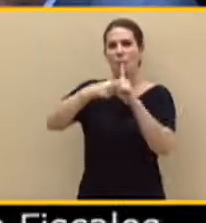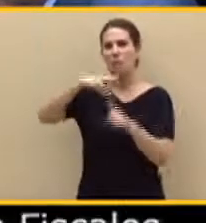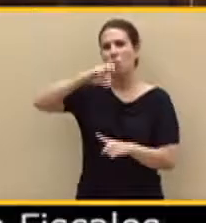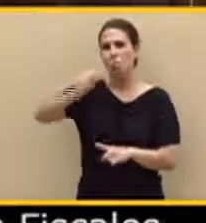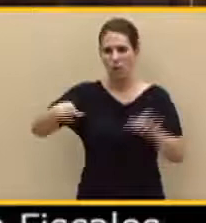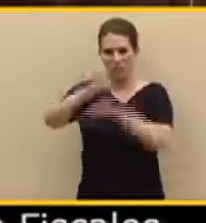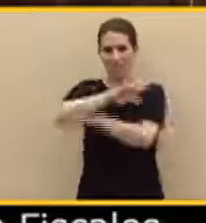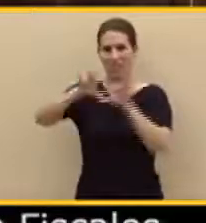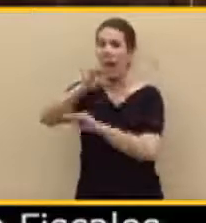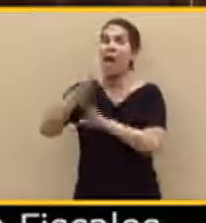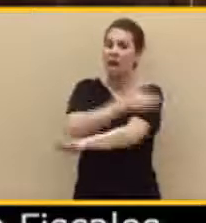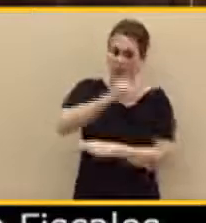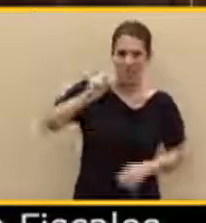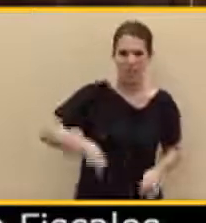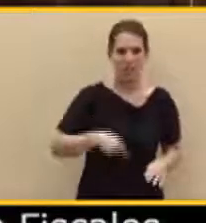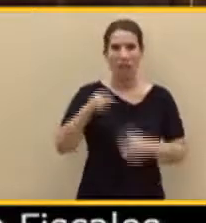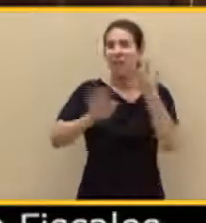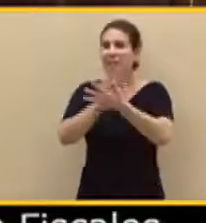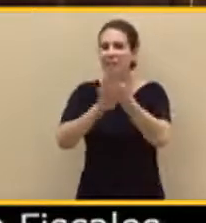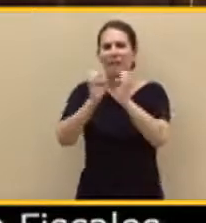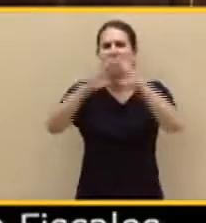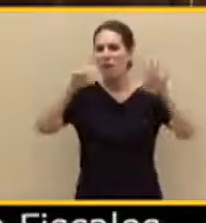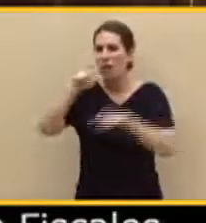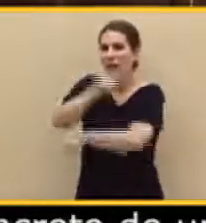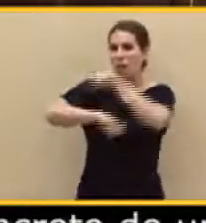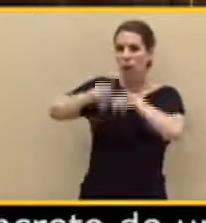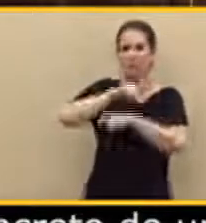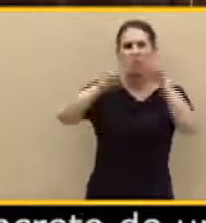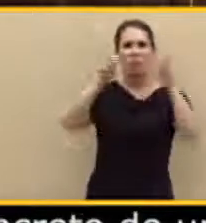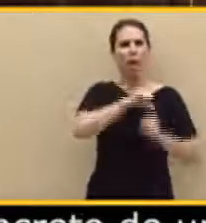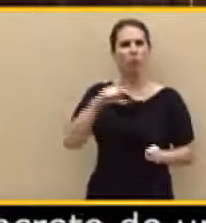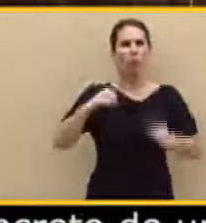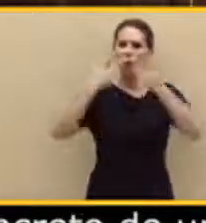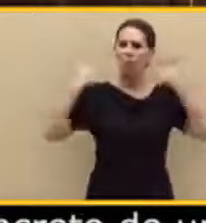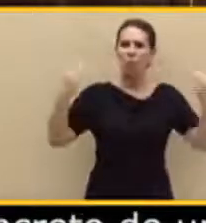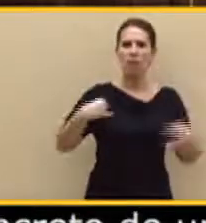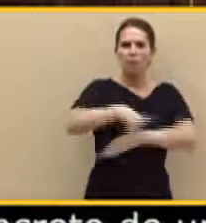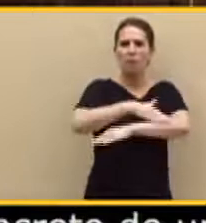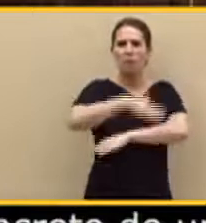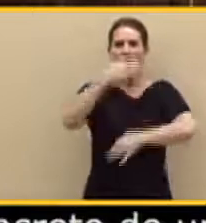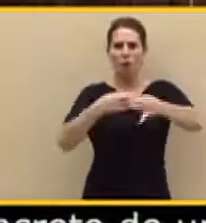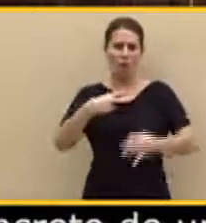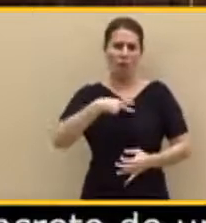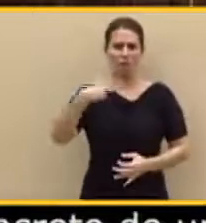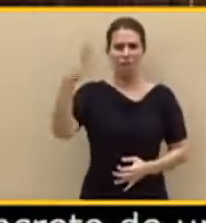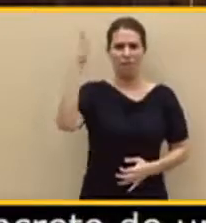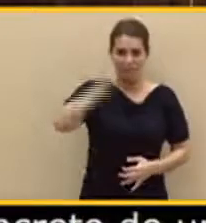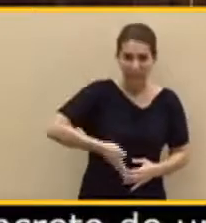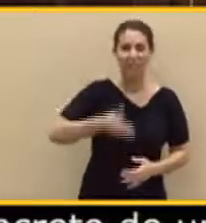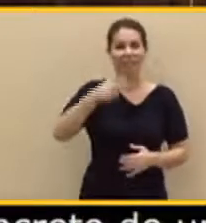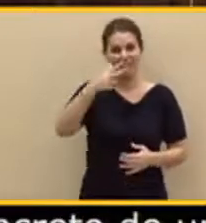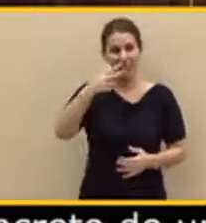en concreto de un claro retroceso en la pretendida autonomía del Ministerio Fiscal, porque su designación solo puede explicarse desde un